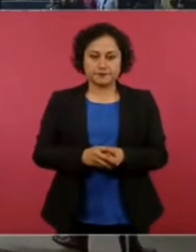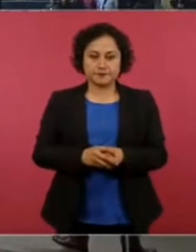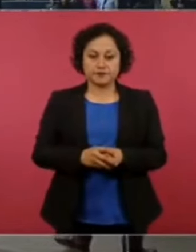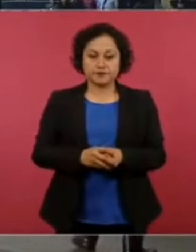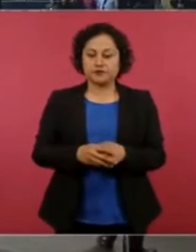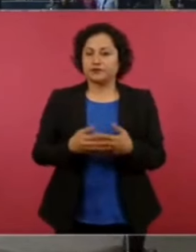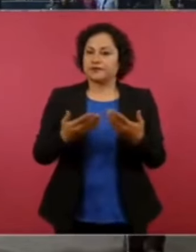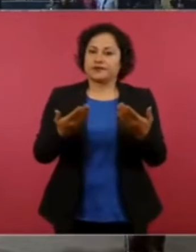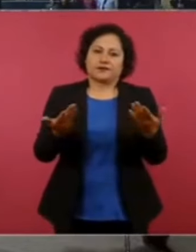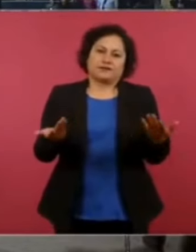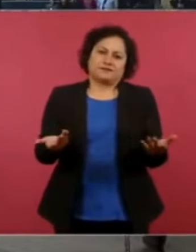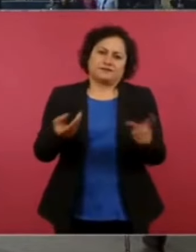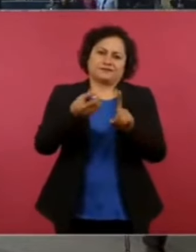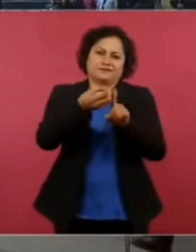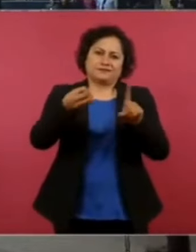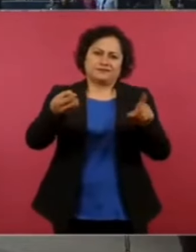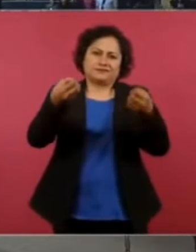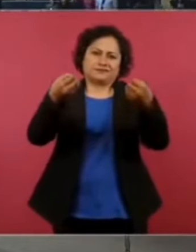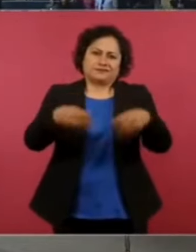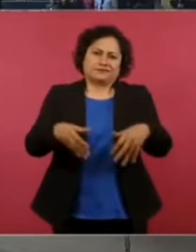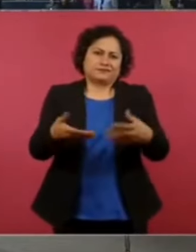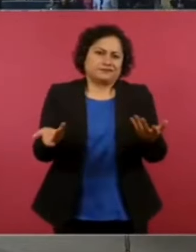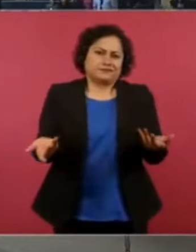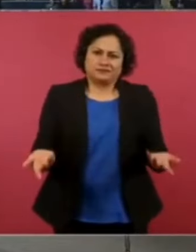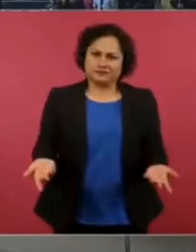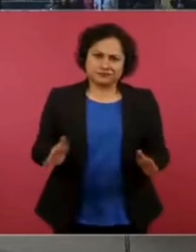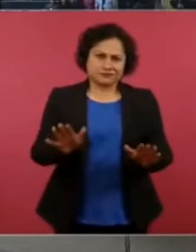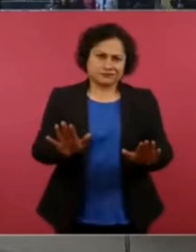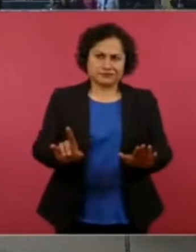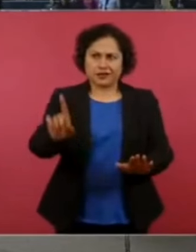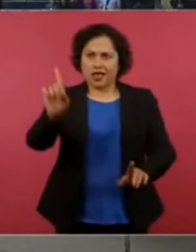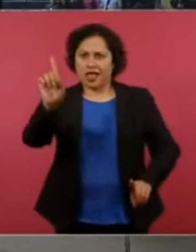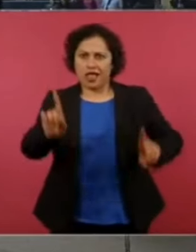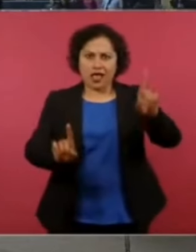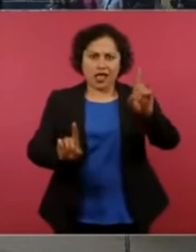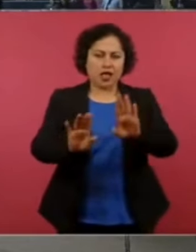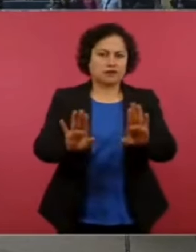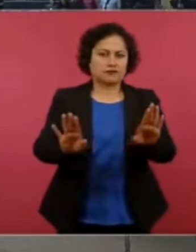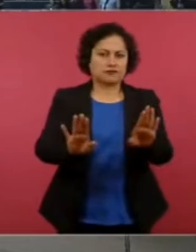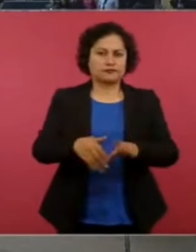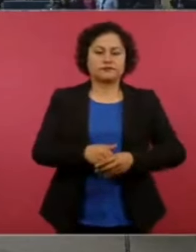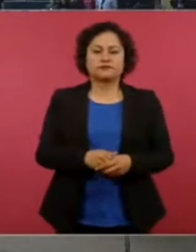Es que si no, no hay orden, o sea, vamos a empezar. No,